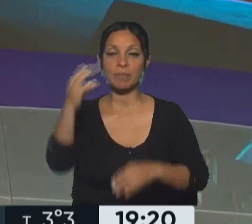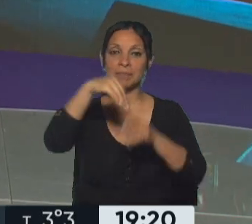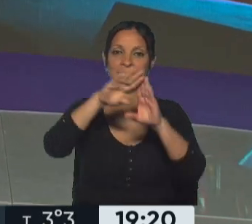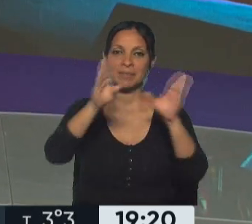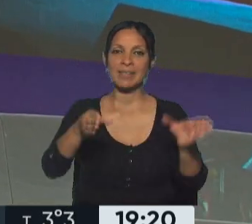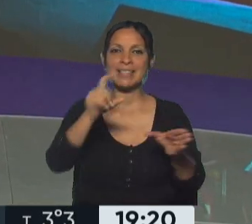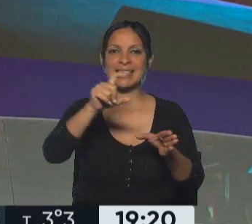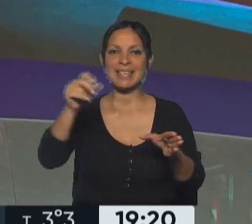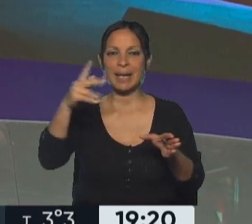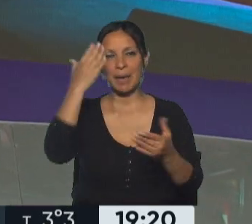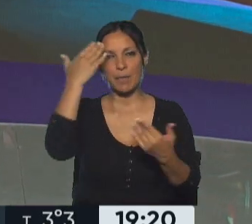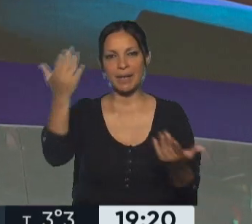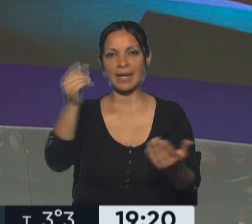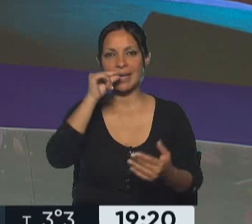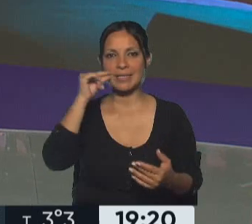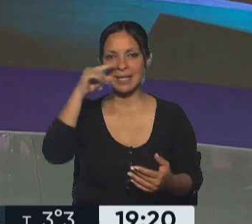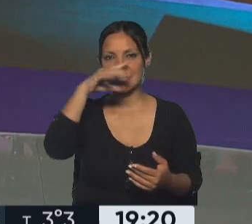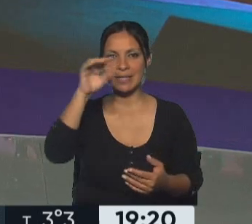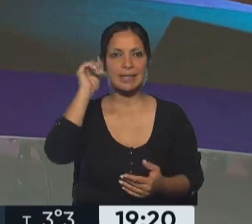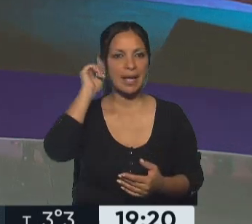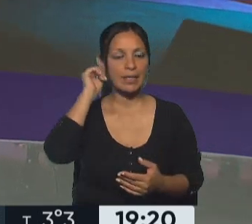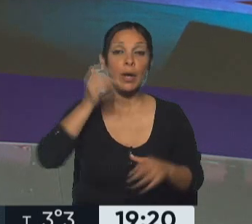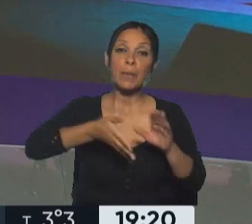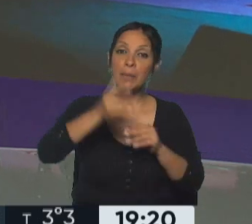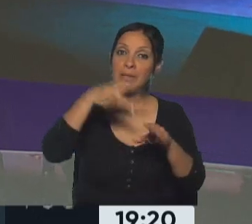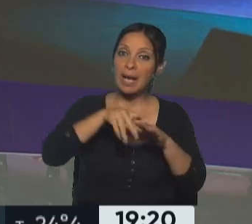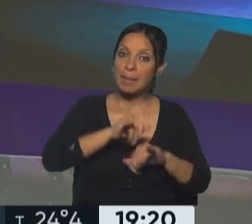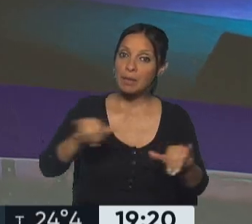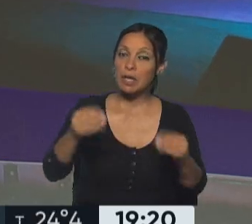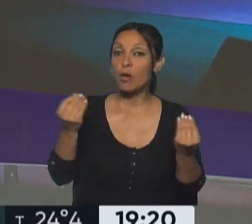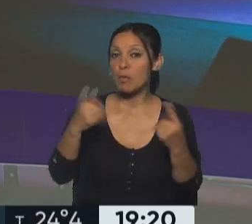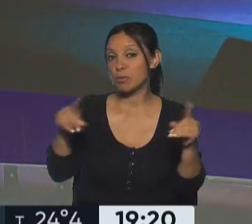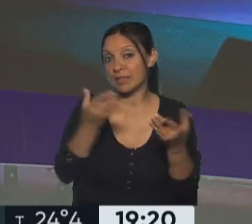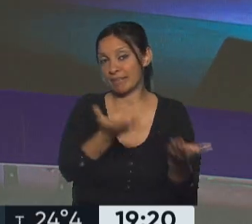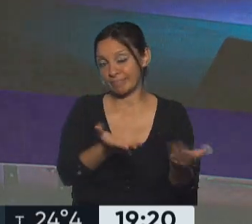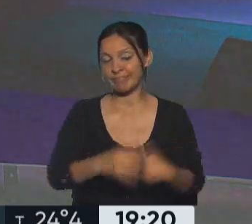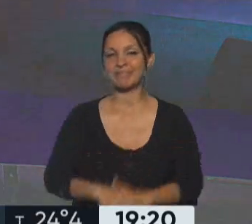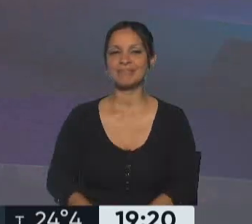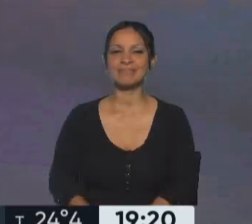homenajear al gran Charly en sus 70. ¿Con qué nos vamos a la pausa? Con Charly. ¿Eh?